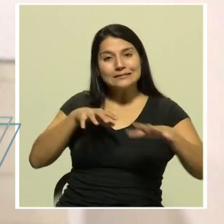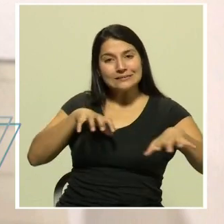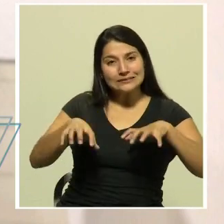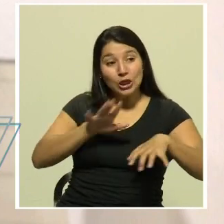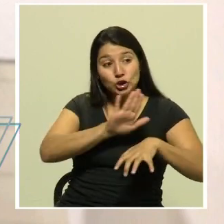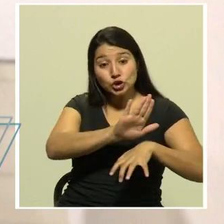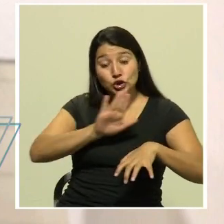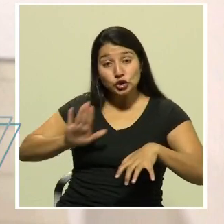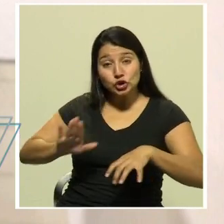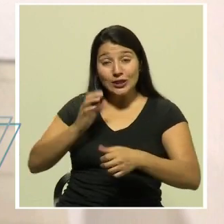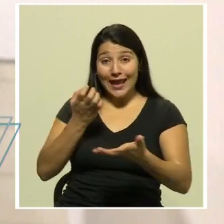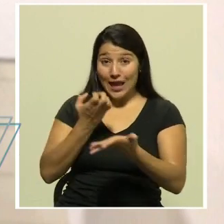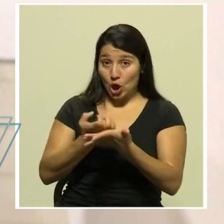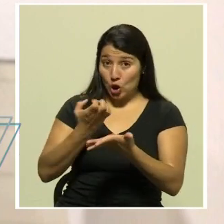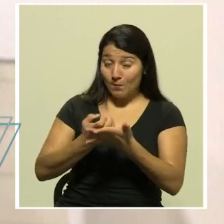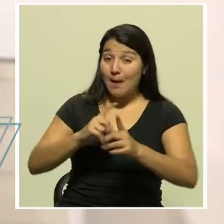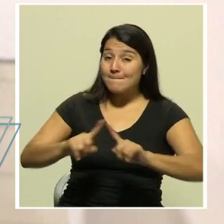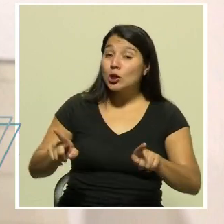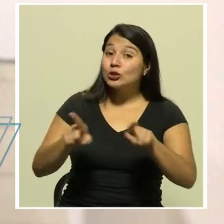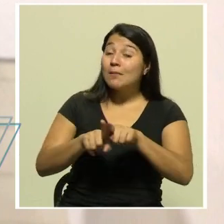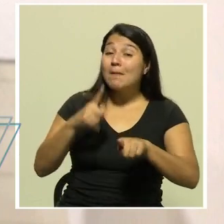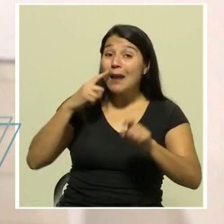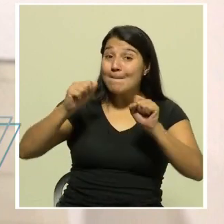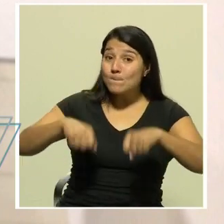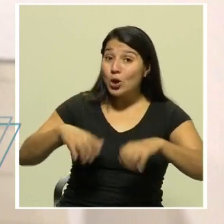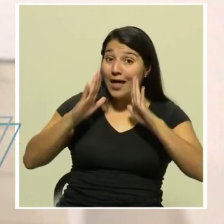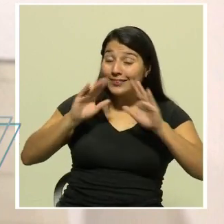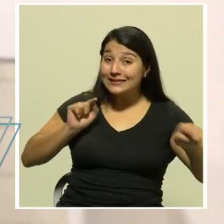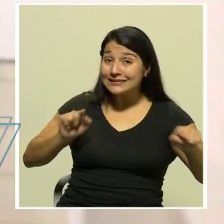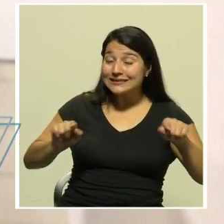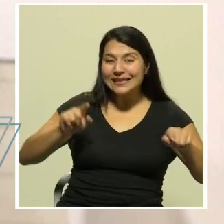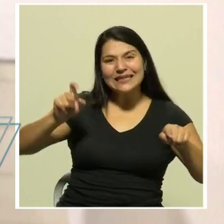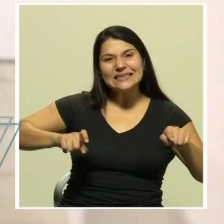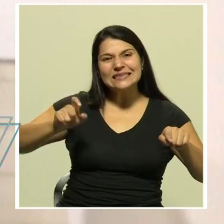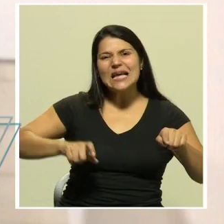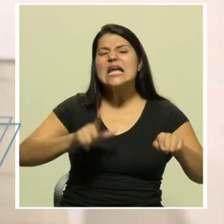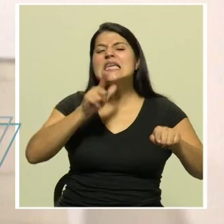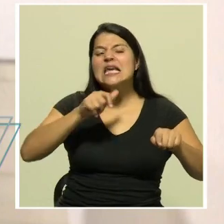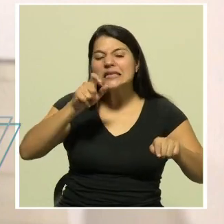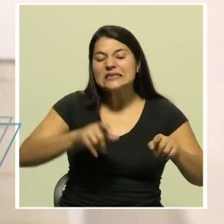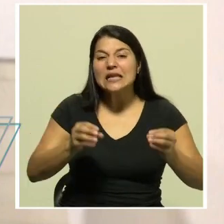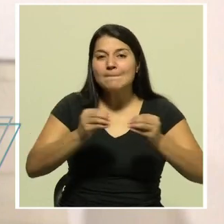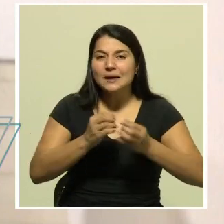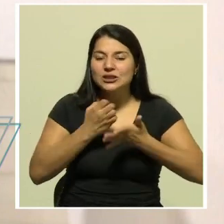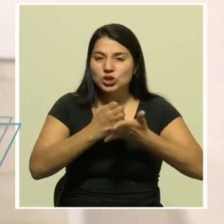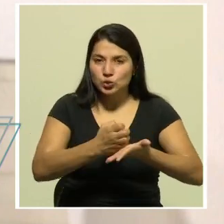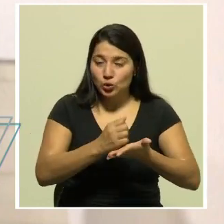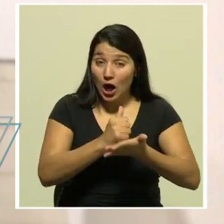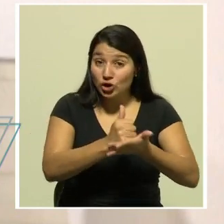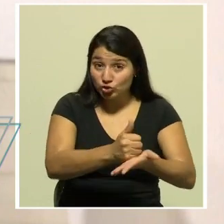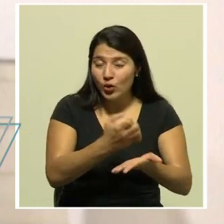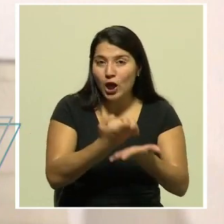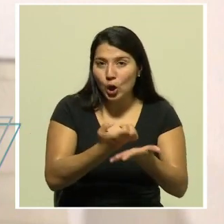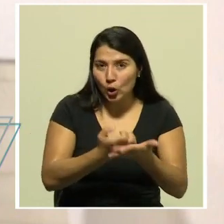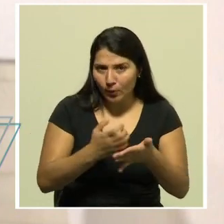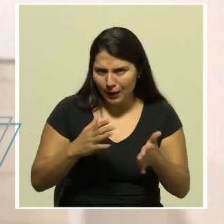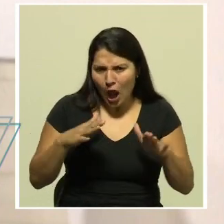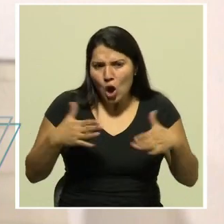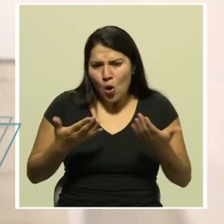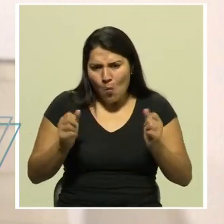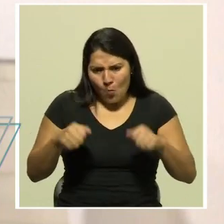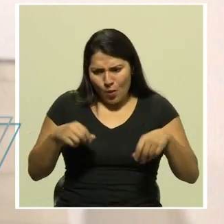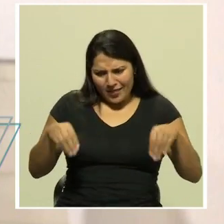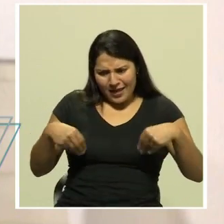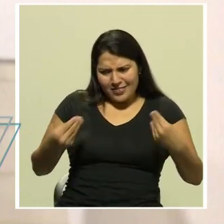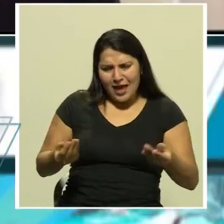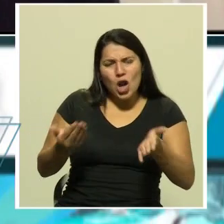sus economías, pero también para atender sus necesidades. ¿A qué dedican más el subsidio? ¿Cómo esto puede darles herramientas para volver a